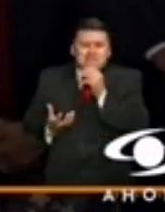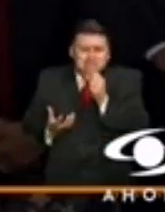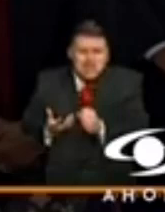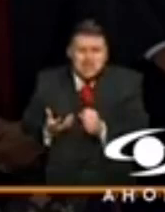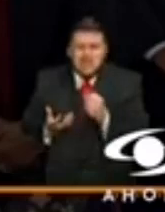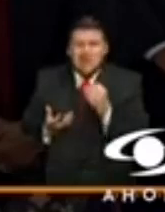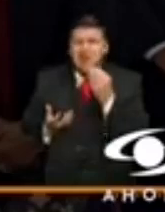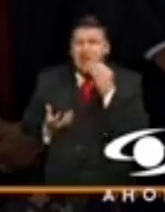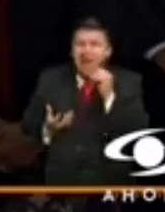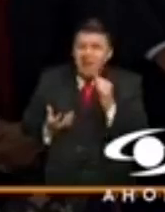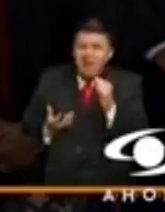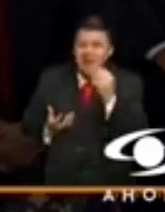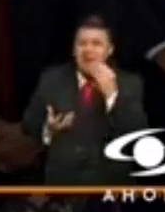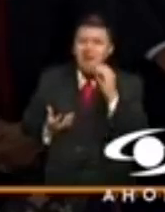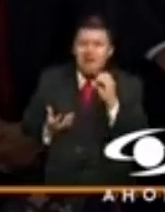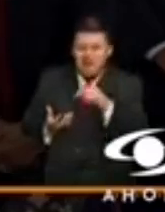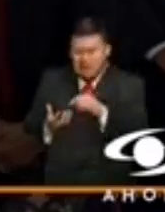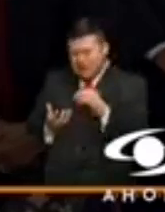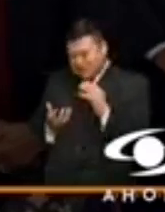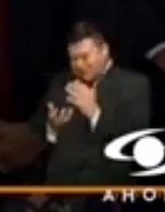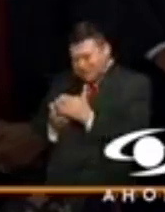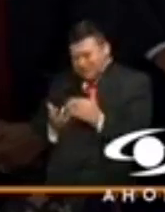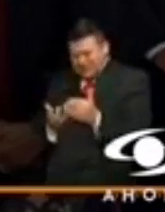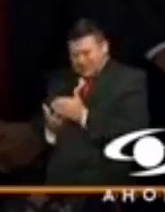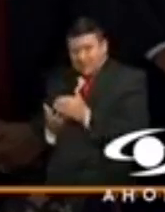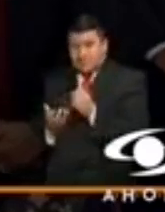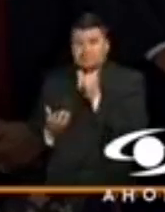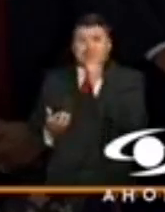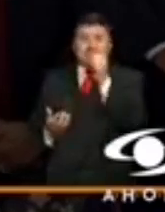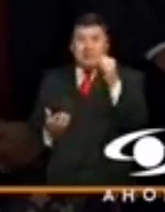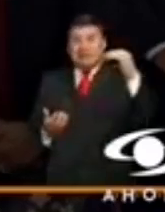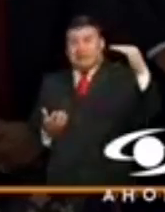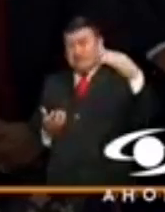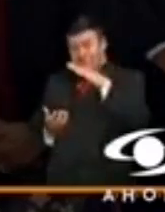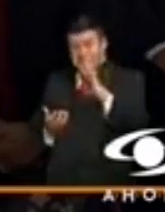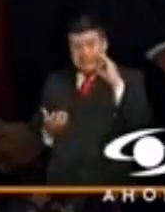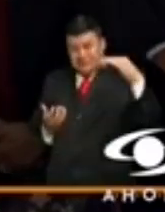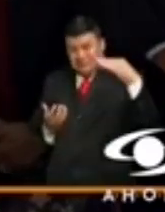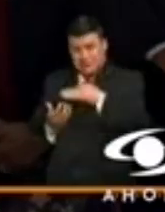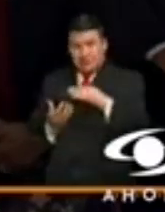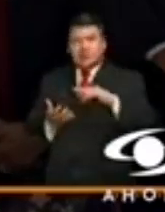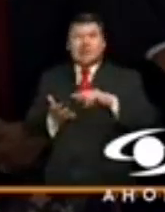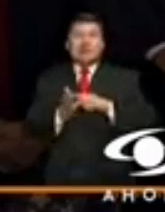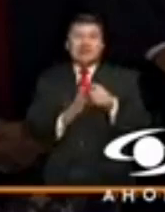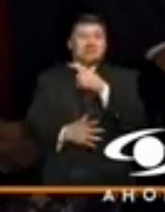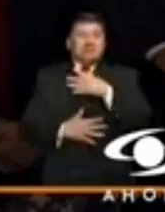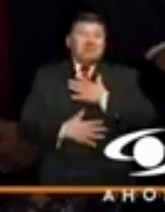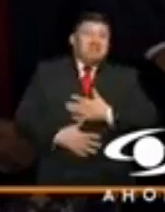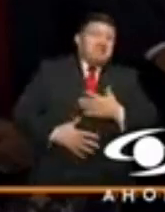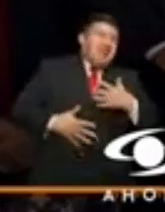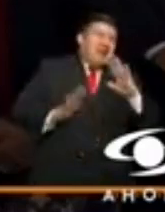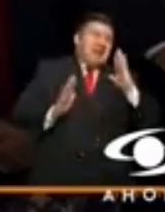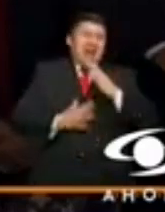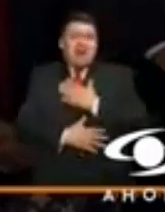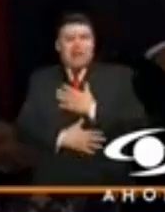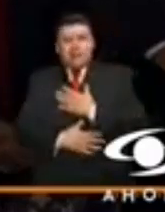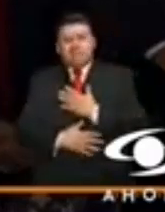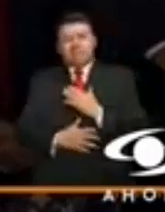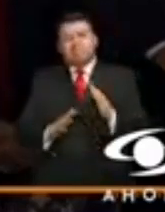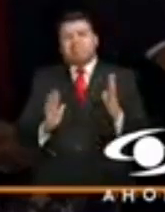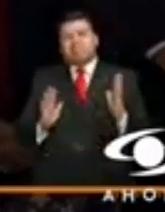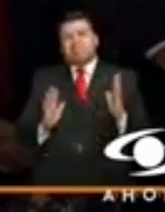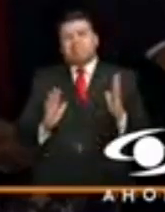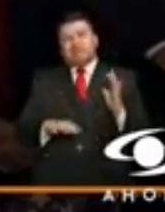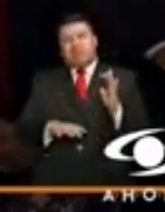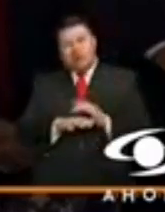abuelas durante el mayor ataque del virus. Y si bien eso significa incomodidades, todos tenemos